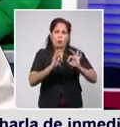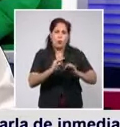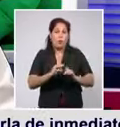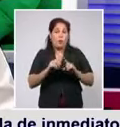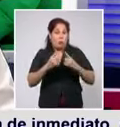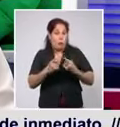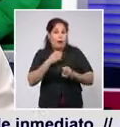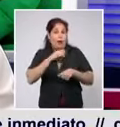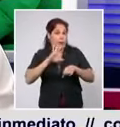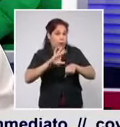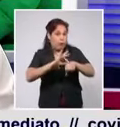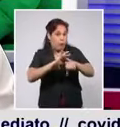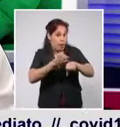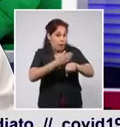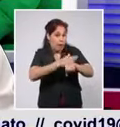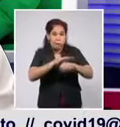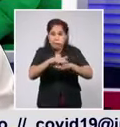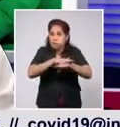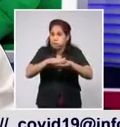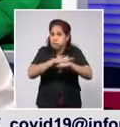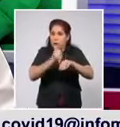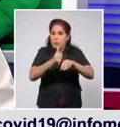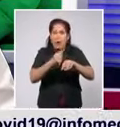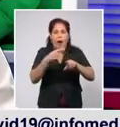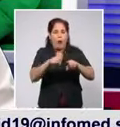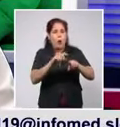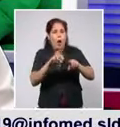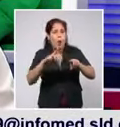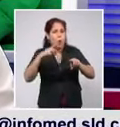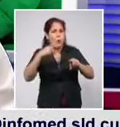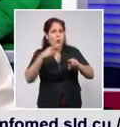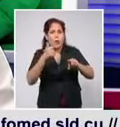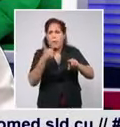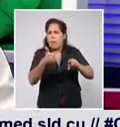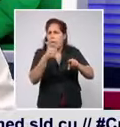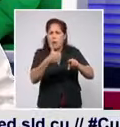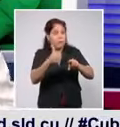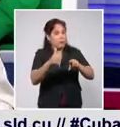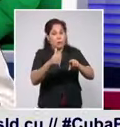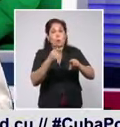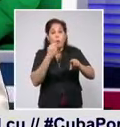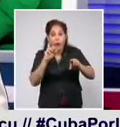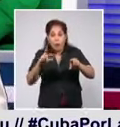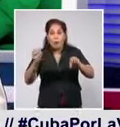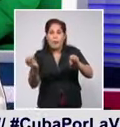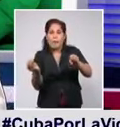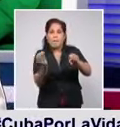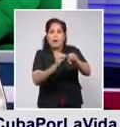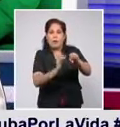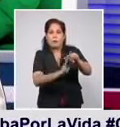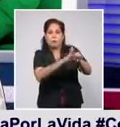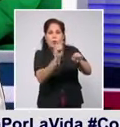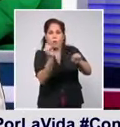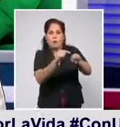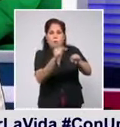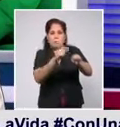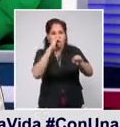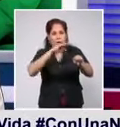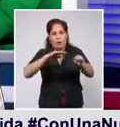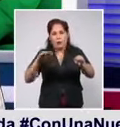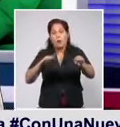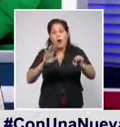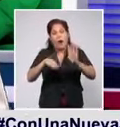la enfermedad no lo excluye de poder volver a adquirirla. Por lo mismo que acabo de decir, Claro. Si 1%